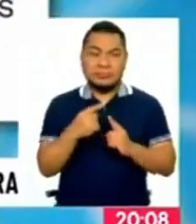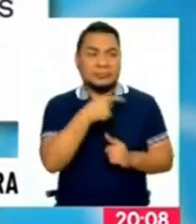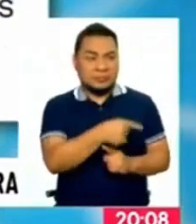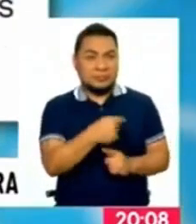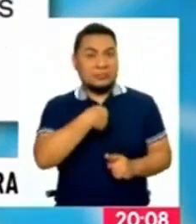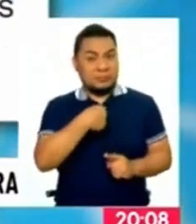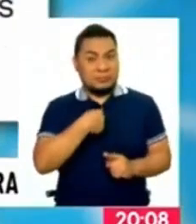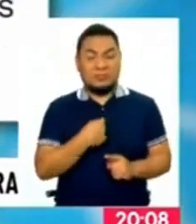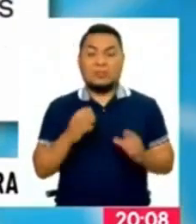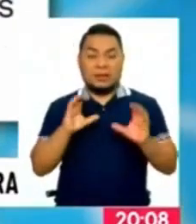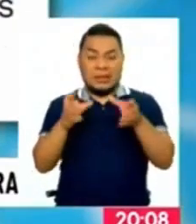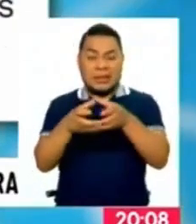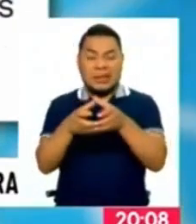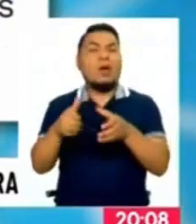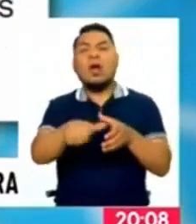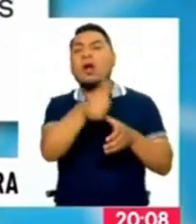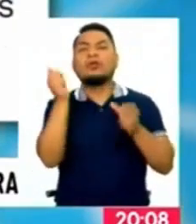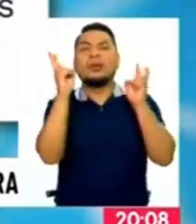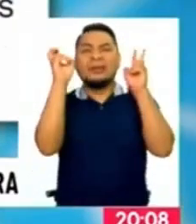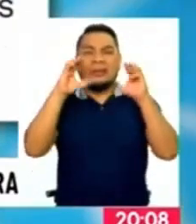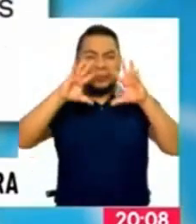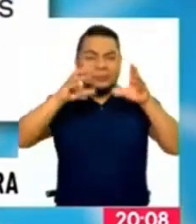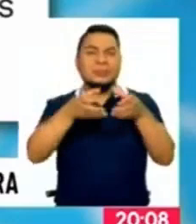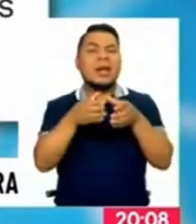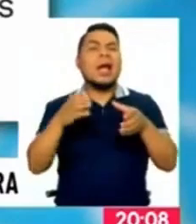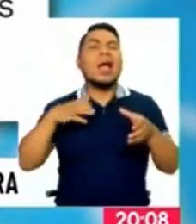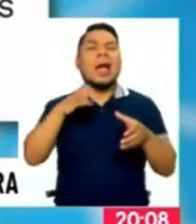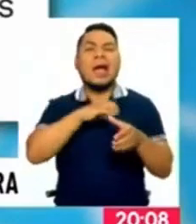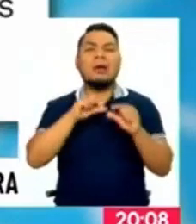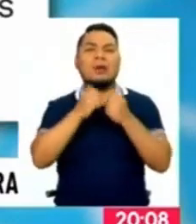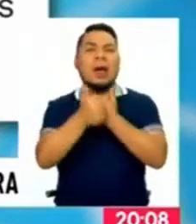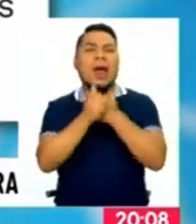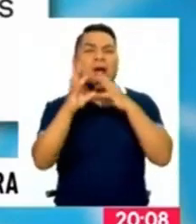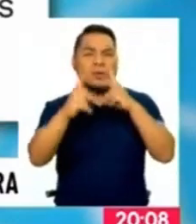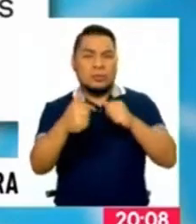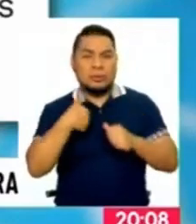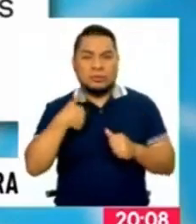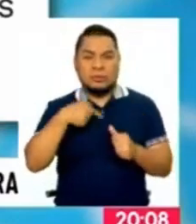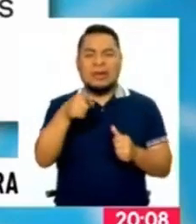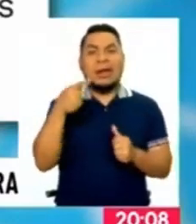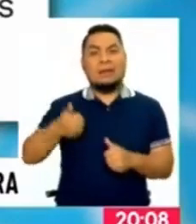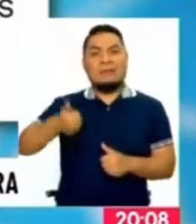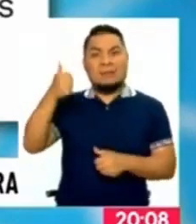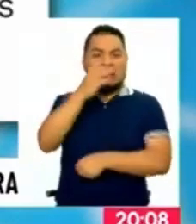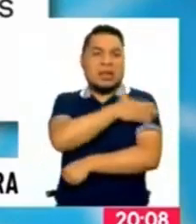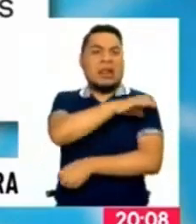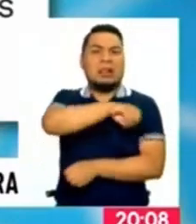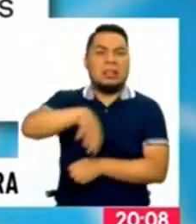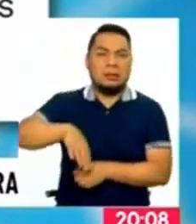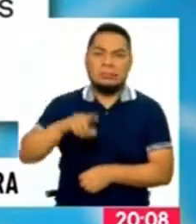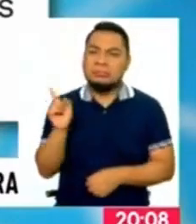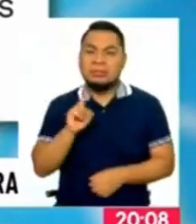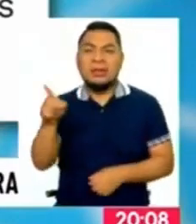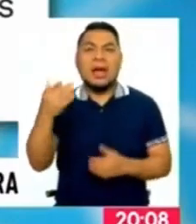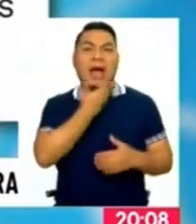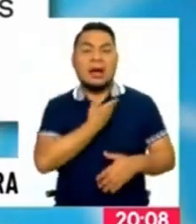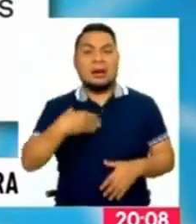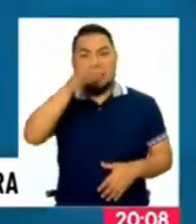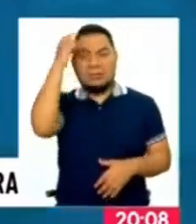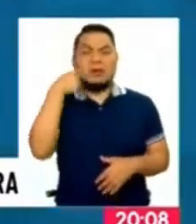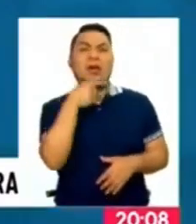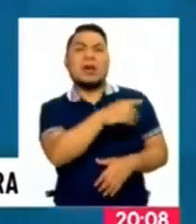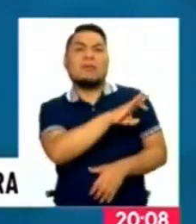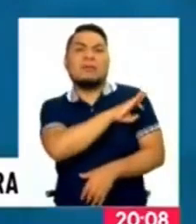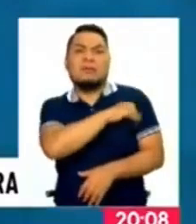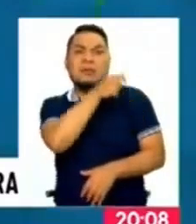óscar valdés quien gestionó el cambio de ríos adrianzén mira juez retraso diligencias del equipo especial que investiga a